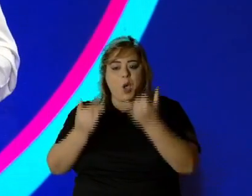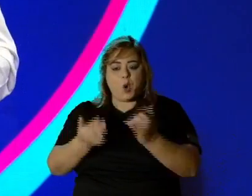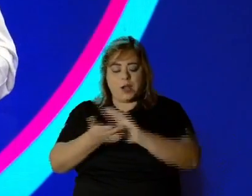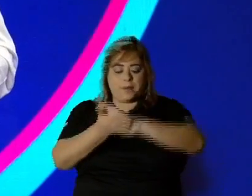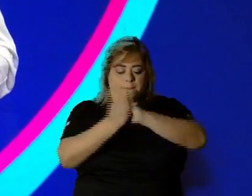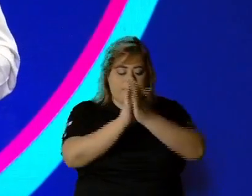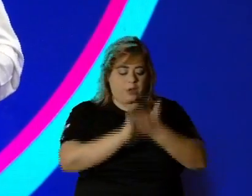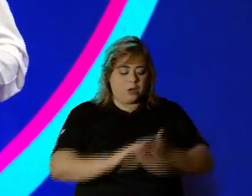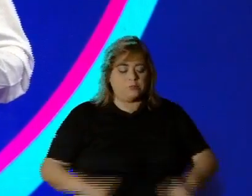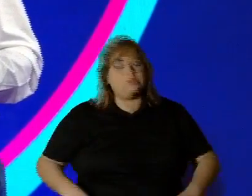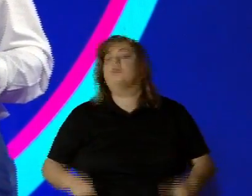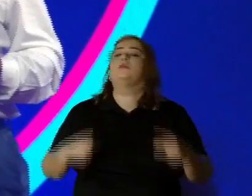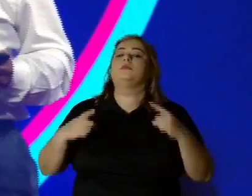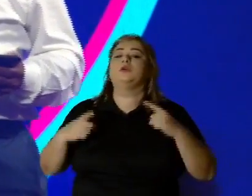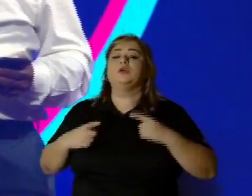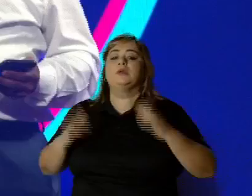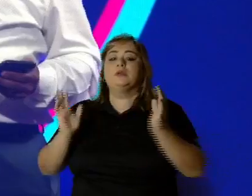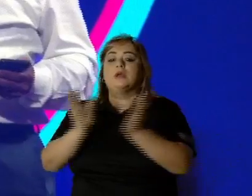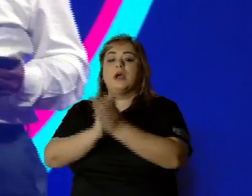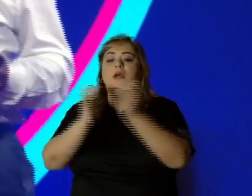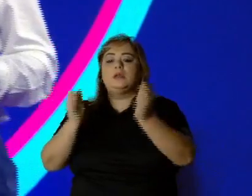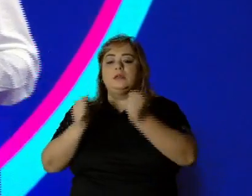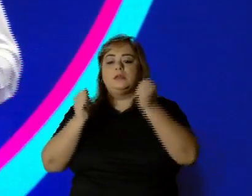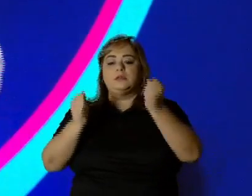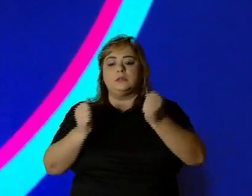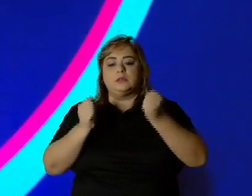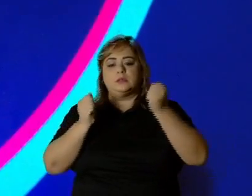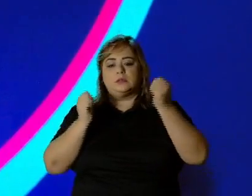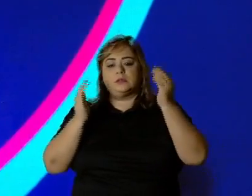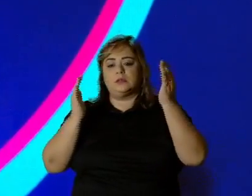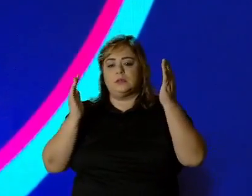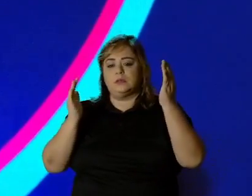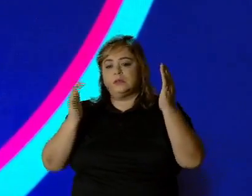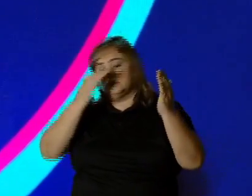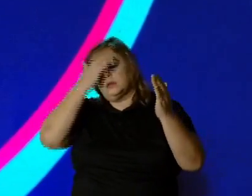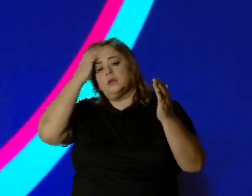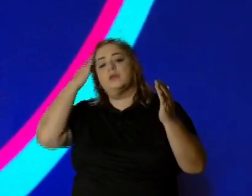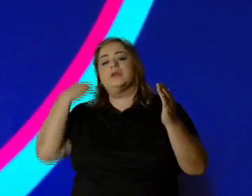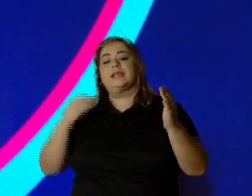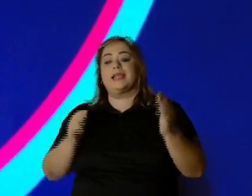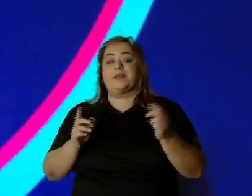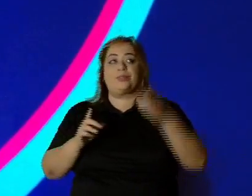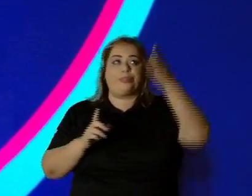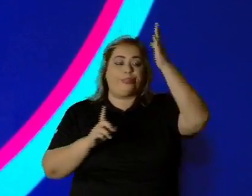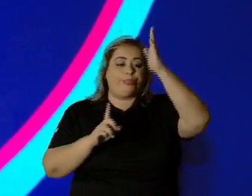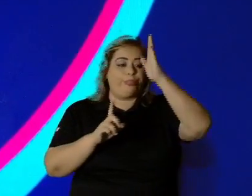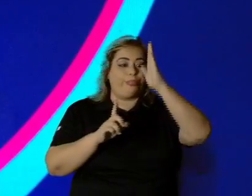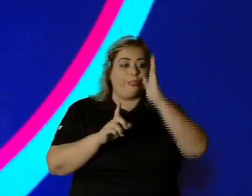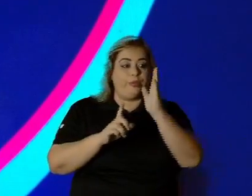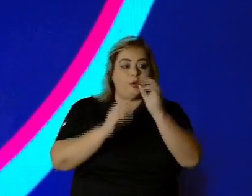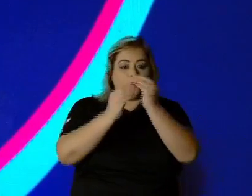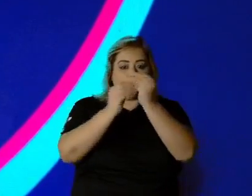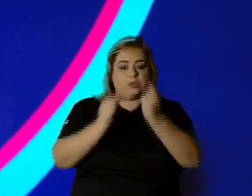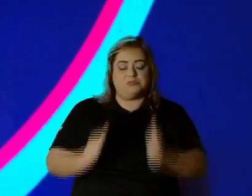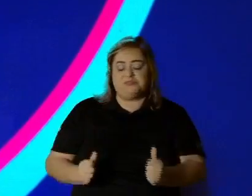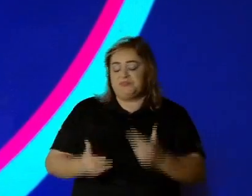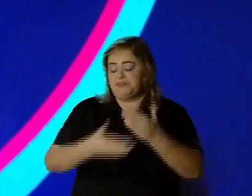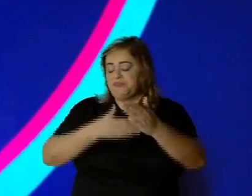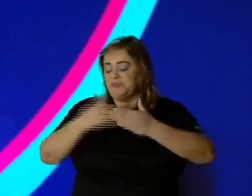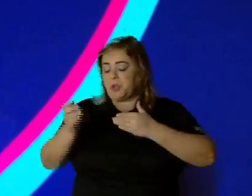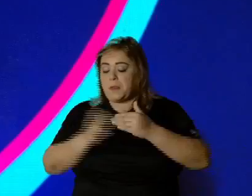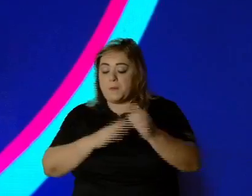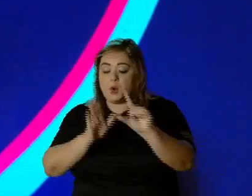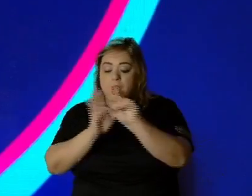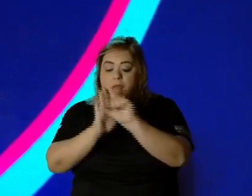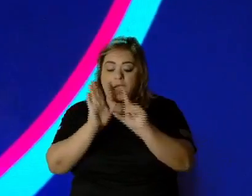está tomando, aleluya, carta en cada asunto. Gloria a Dios, sea legal, sea